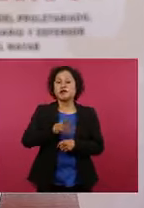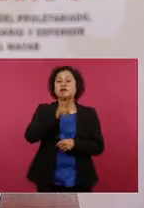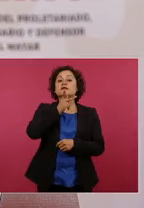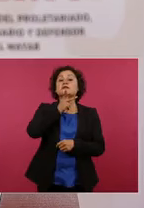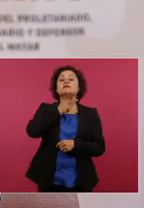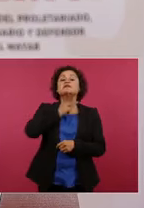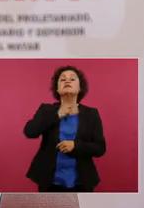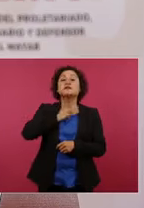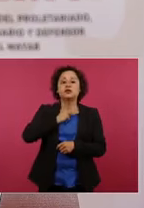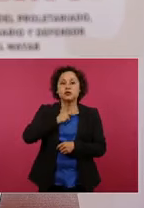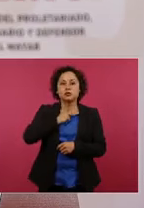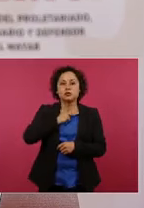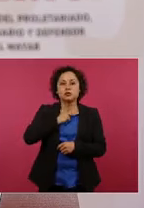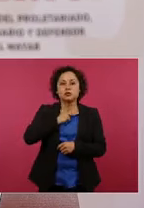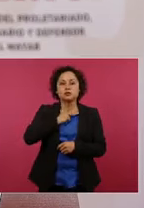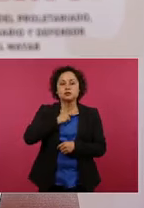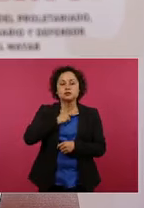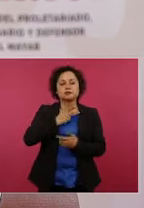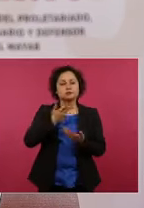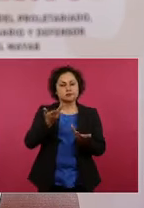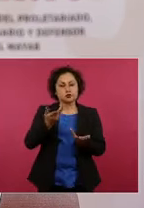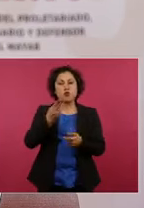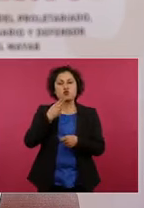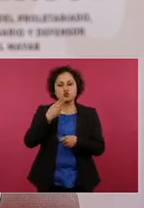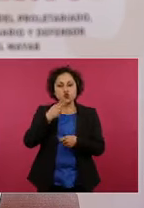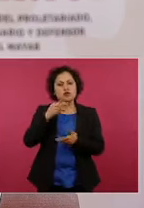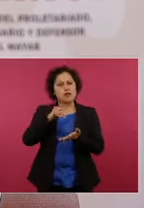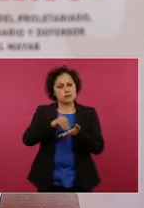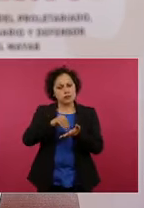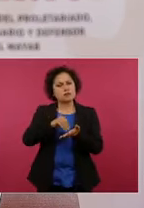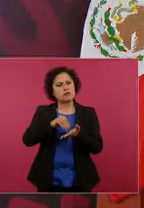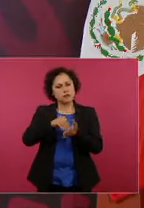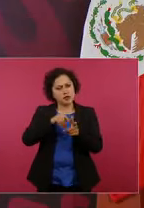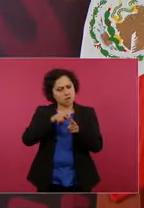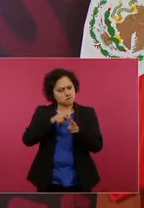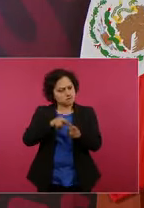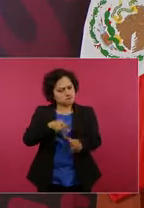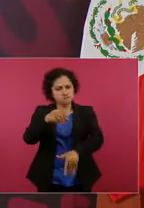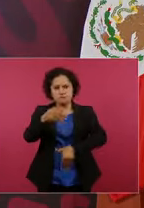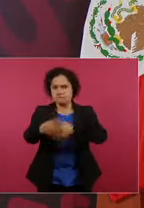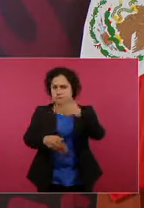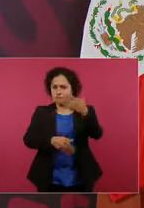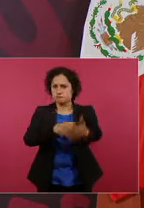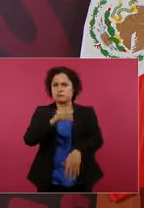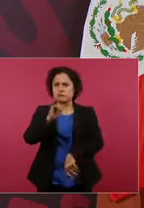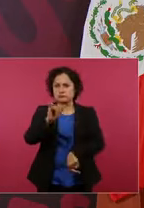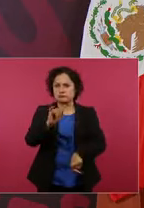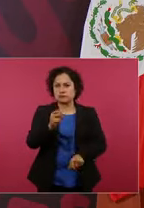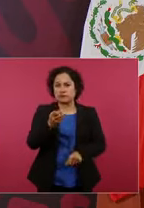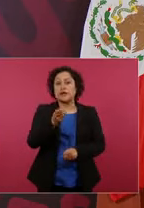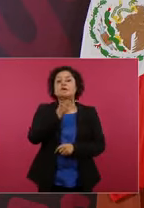todavía se va a seguir utilizando y es de todos,